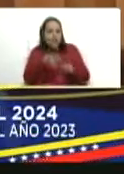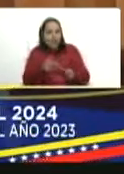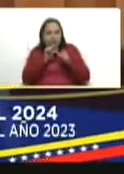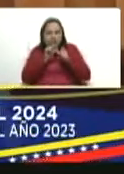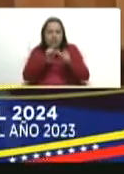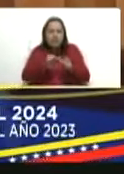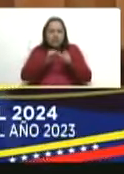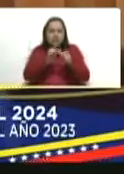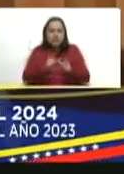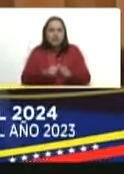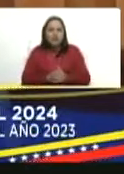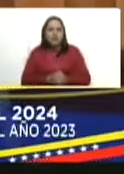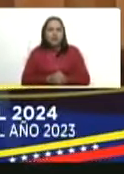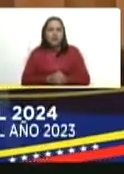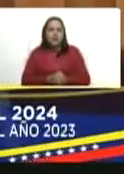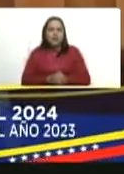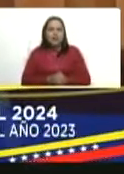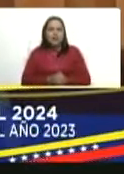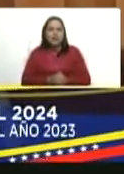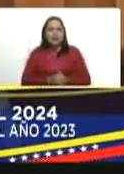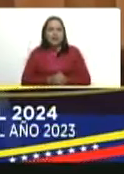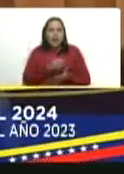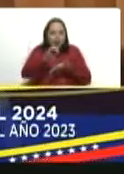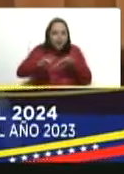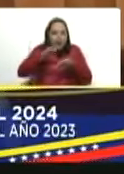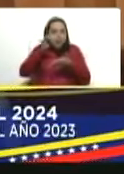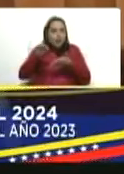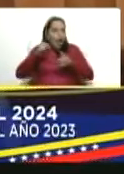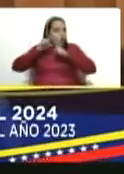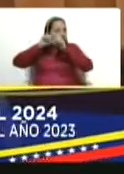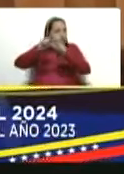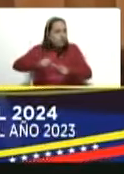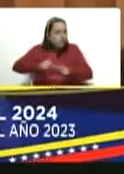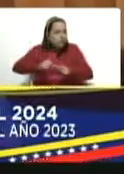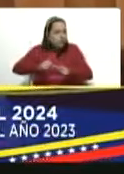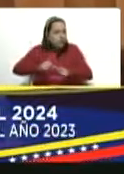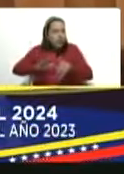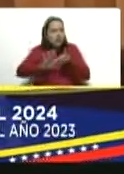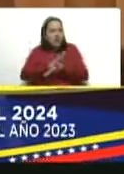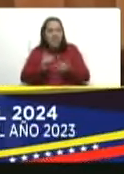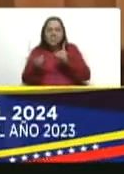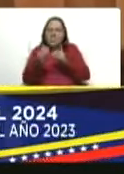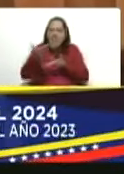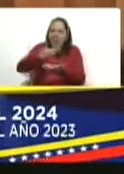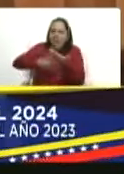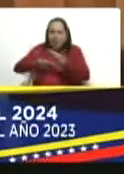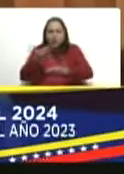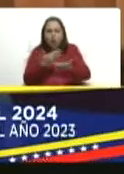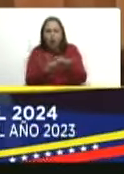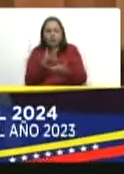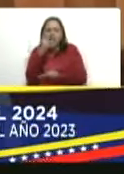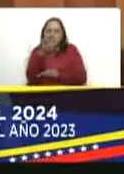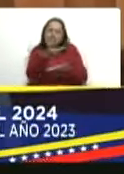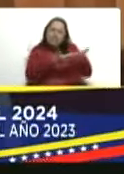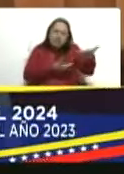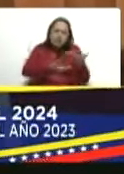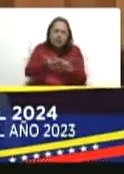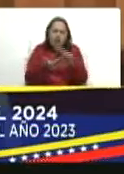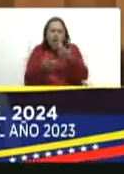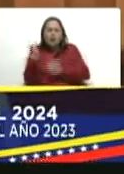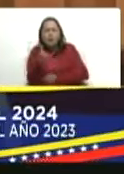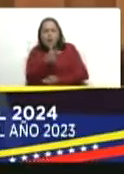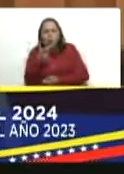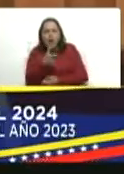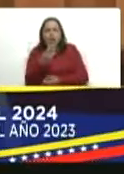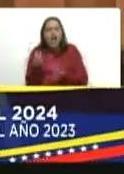mantener el espíritu permanente del diálogo transversal, de la búsqueda